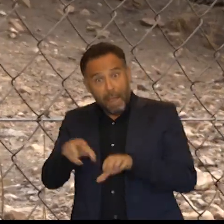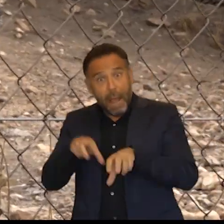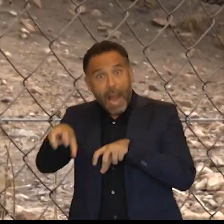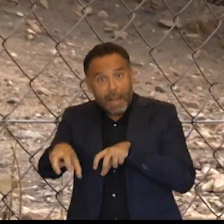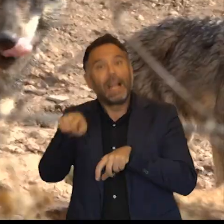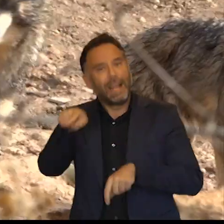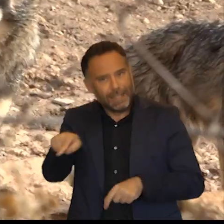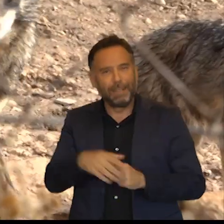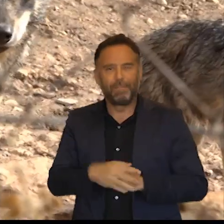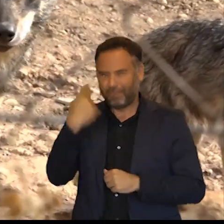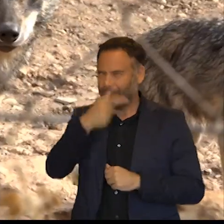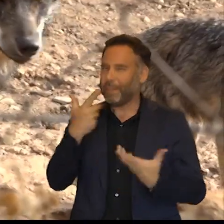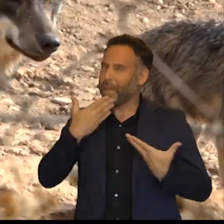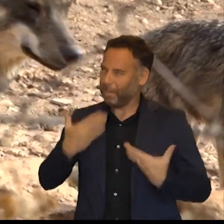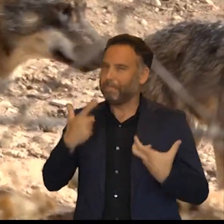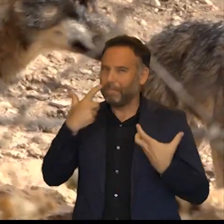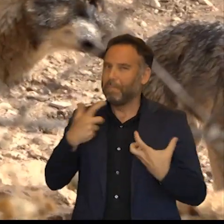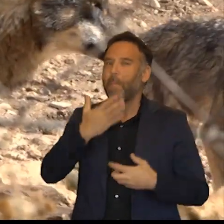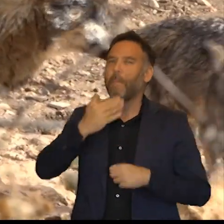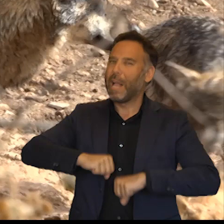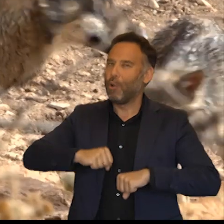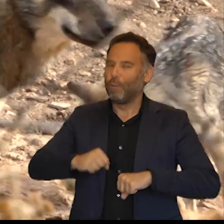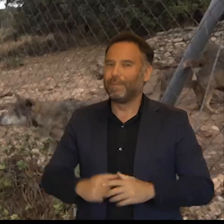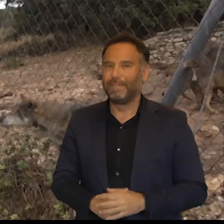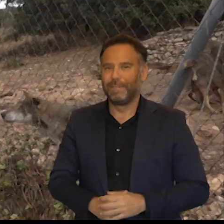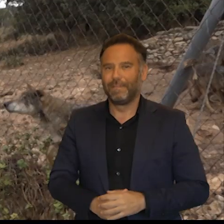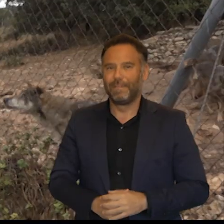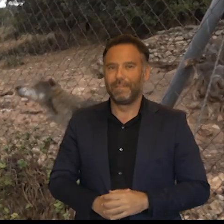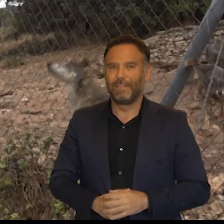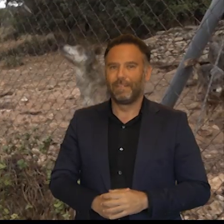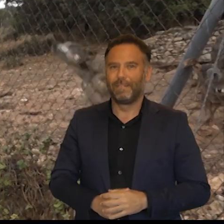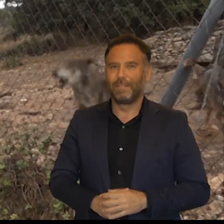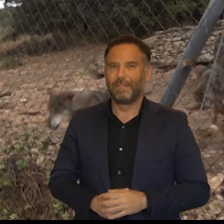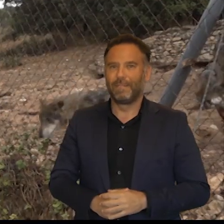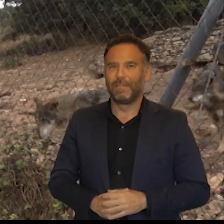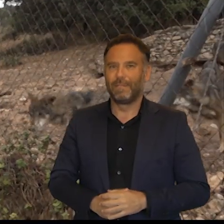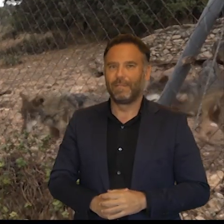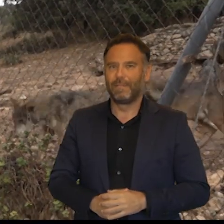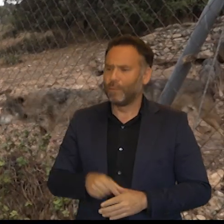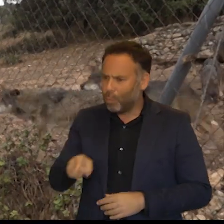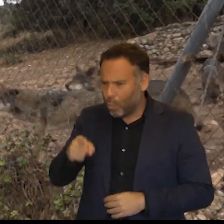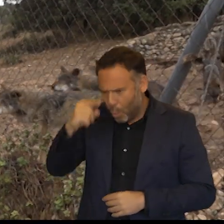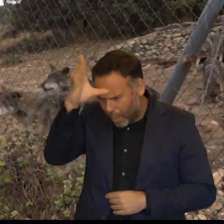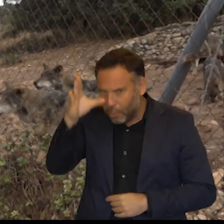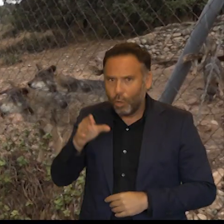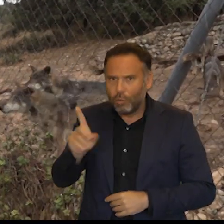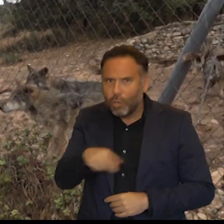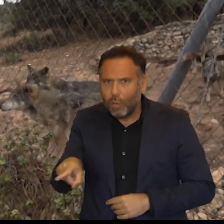de mayor. Ya, pero ves que como él parece. Tú eres listo, ¿no? ¿Por qué